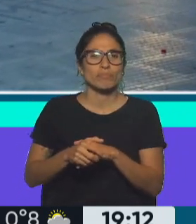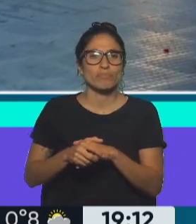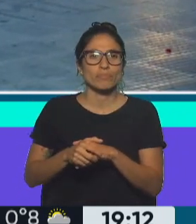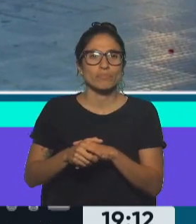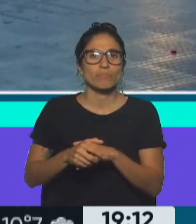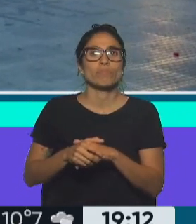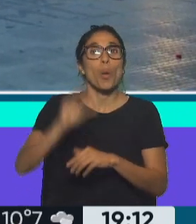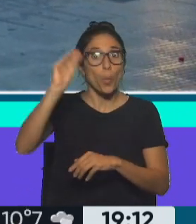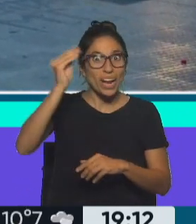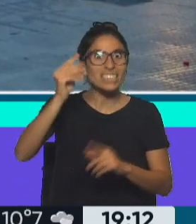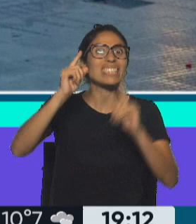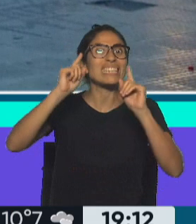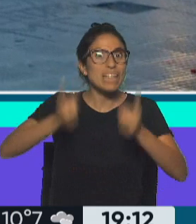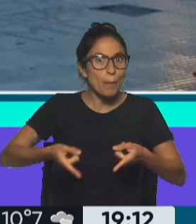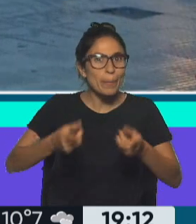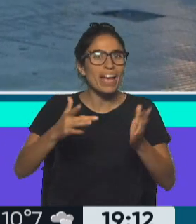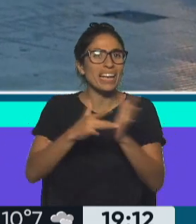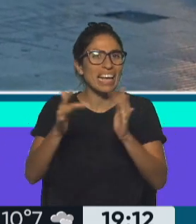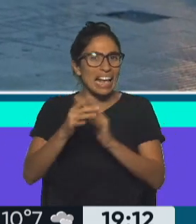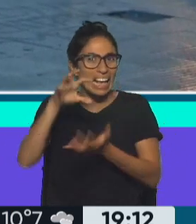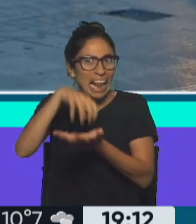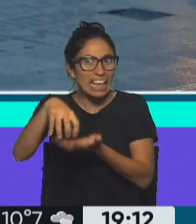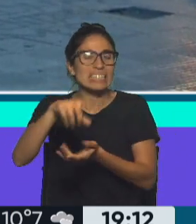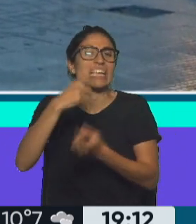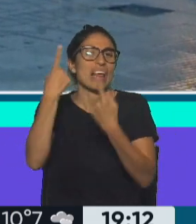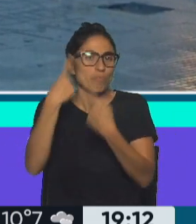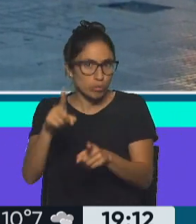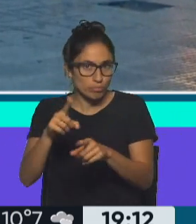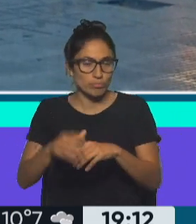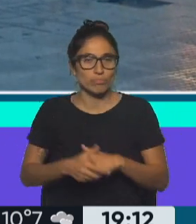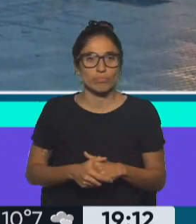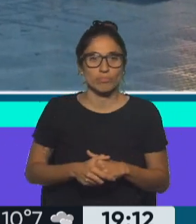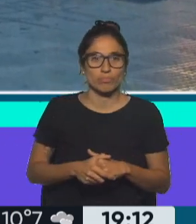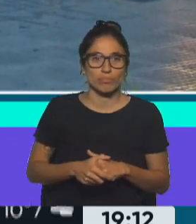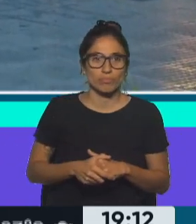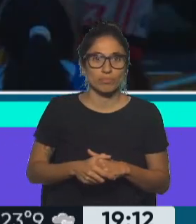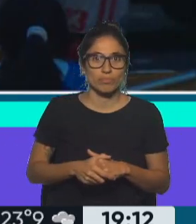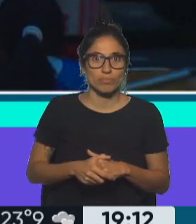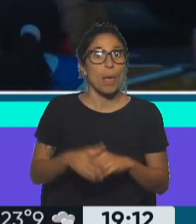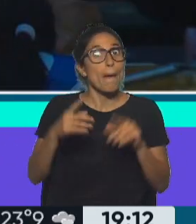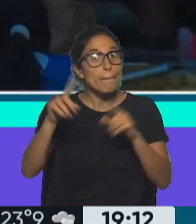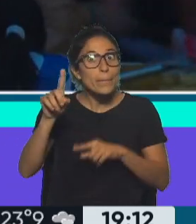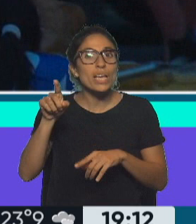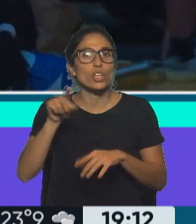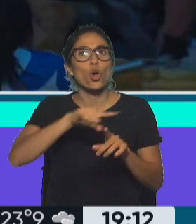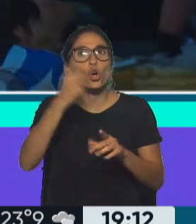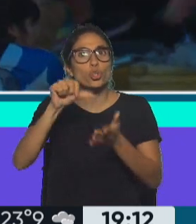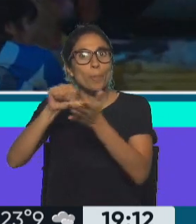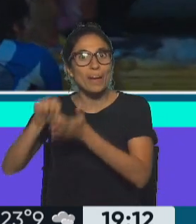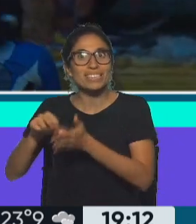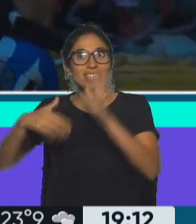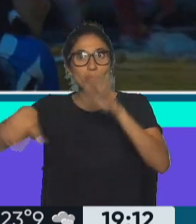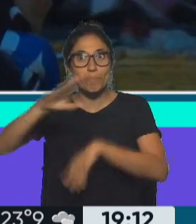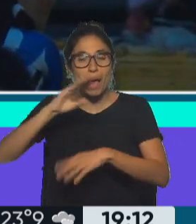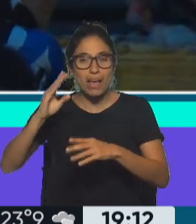Brasil también. Pero tiene mucho nexo eso con la persecución específica, claro, contra las minorías sexuales y